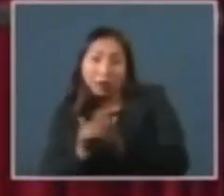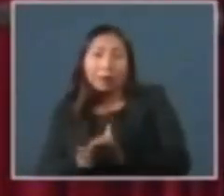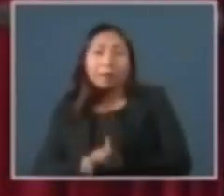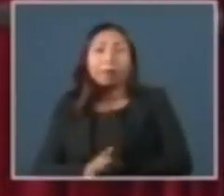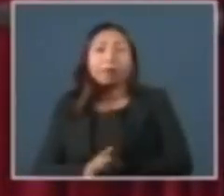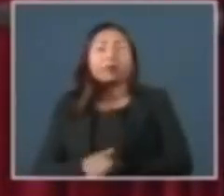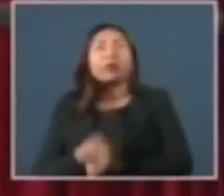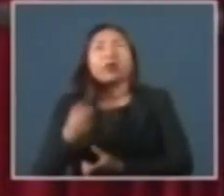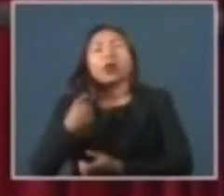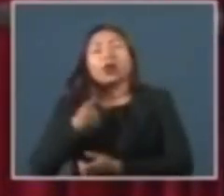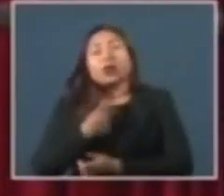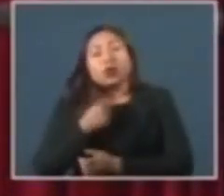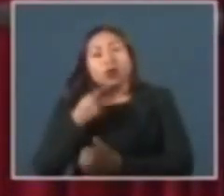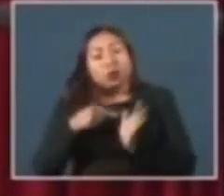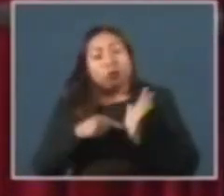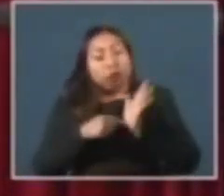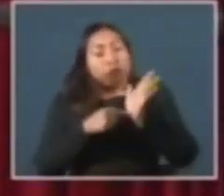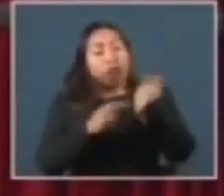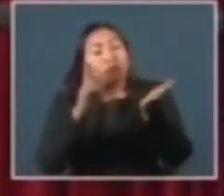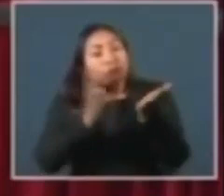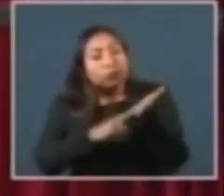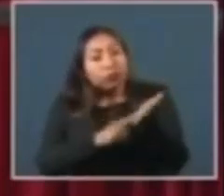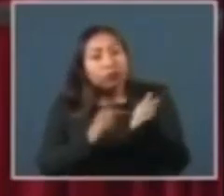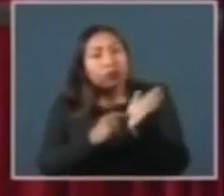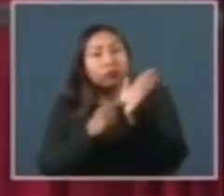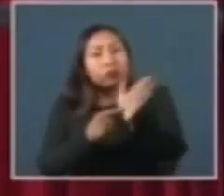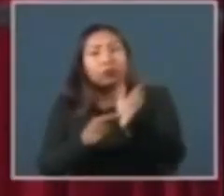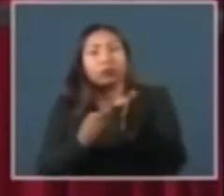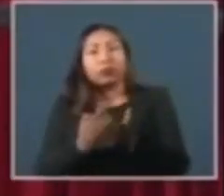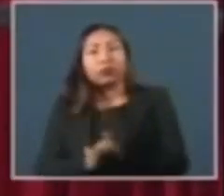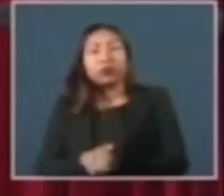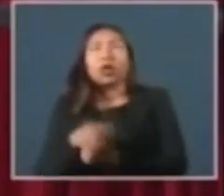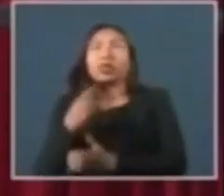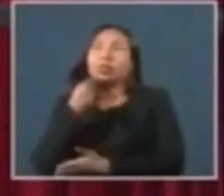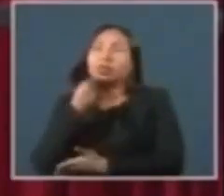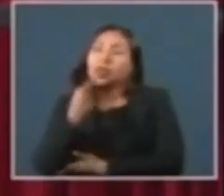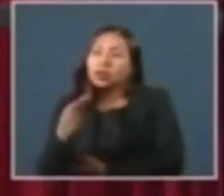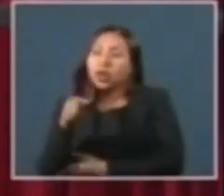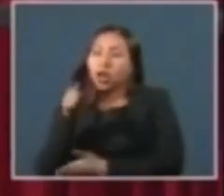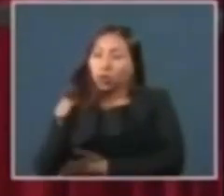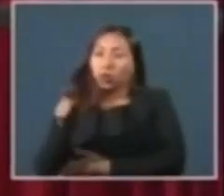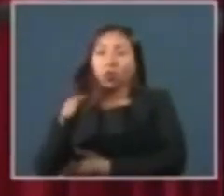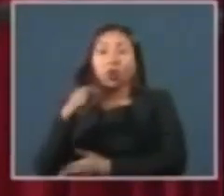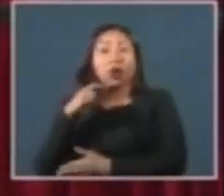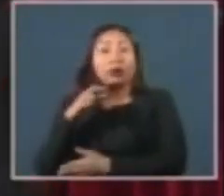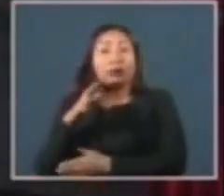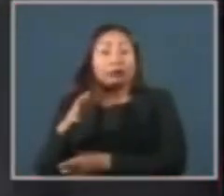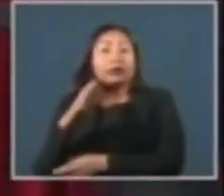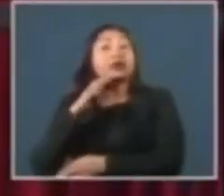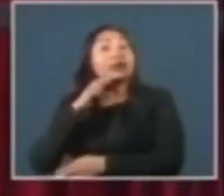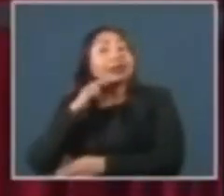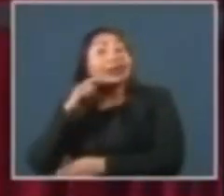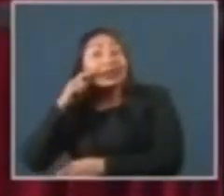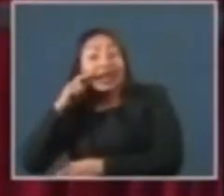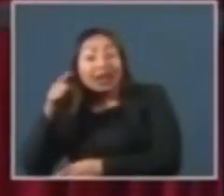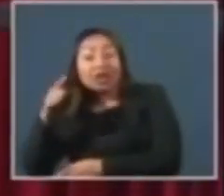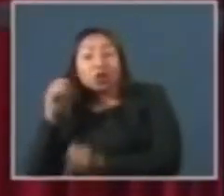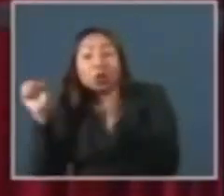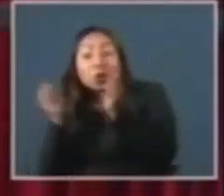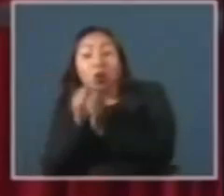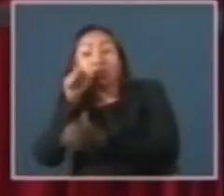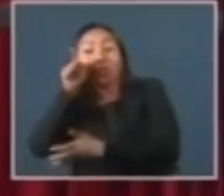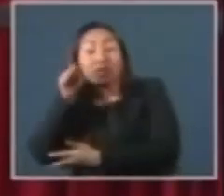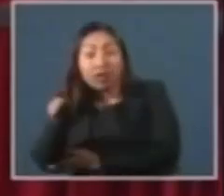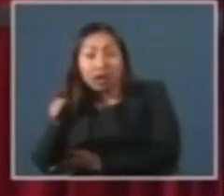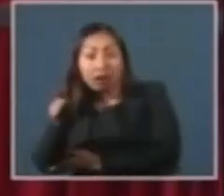Aquí lo señaló esta señora. Tuvo relaciones sexuales con usted. Señaló que